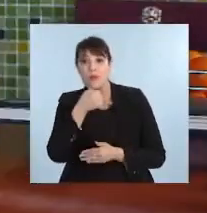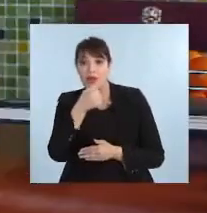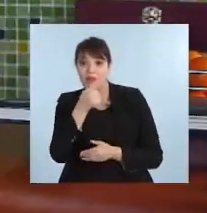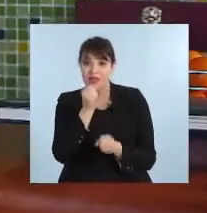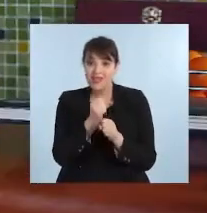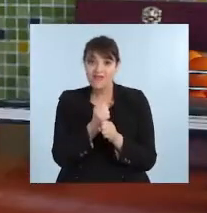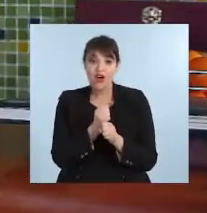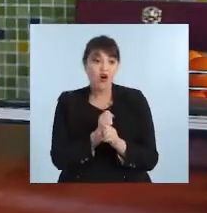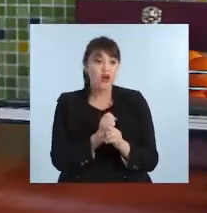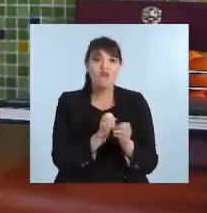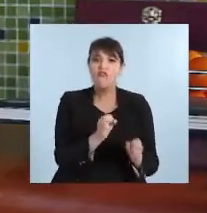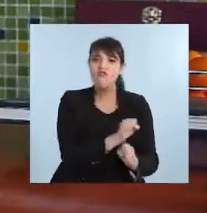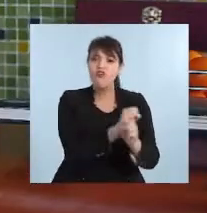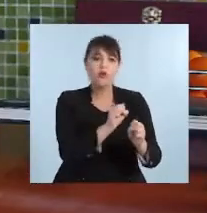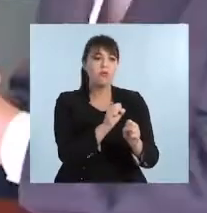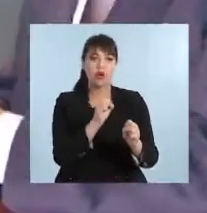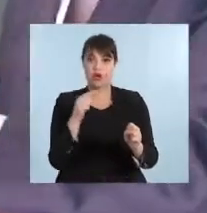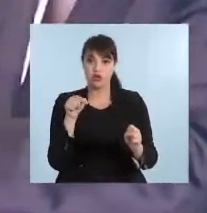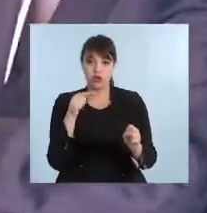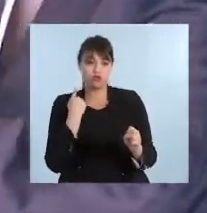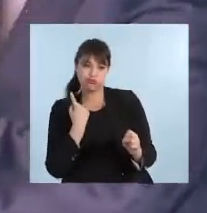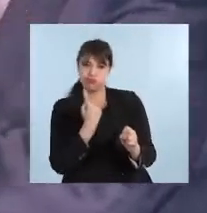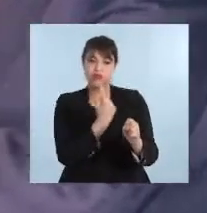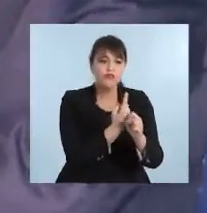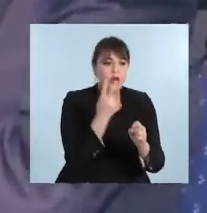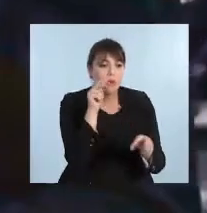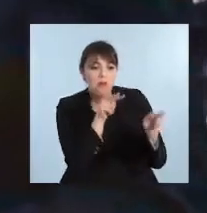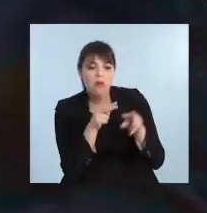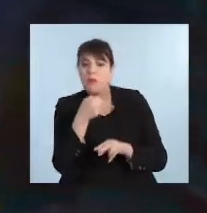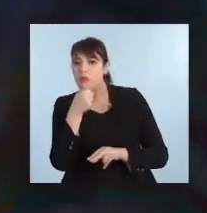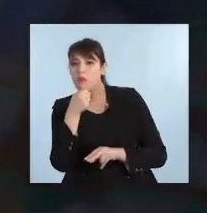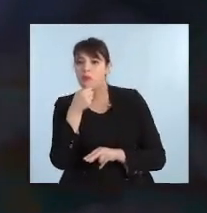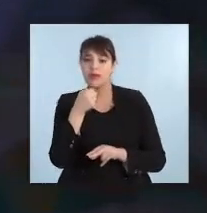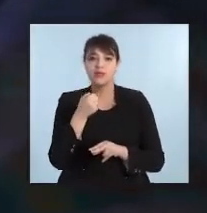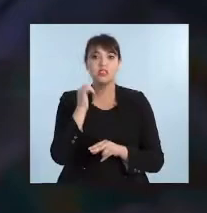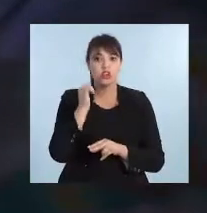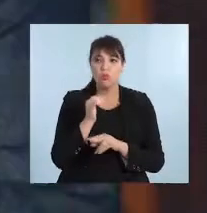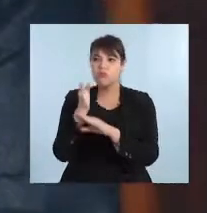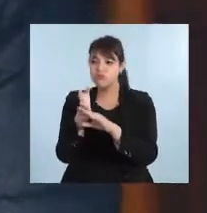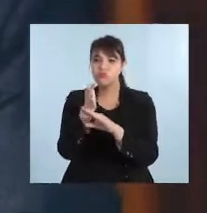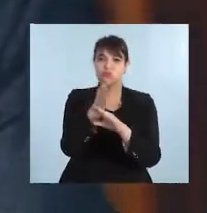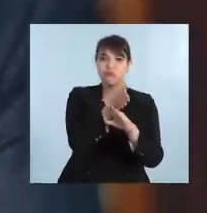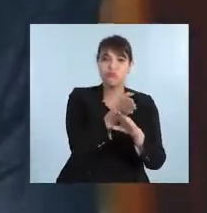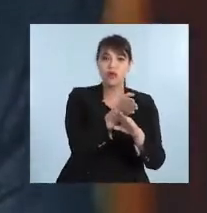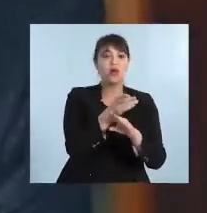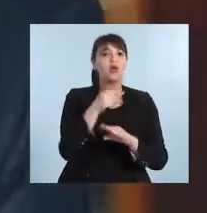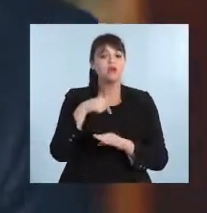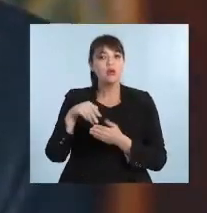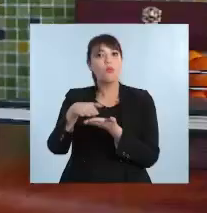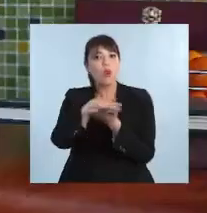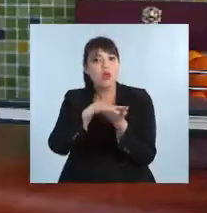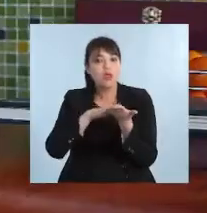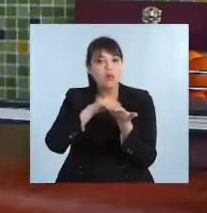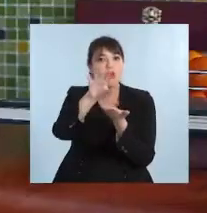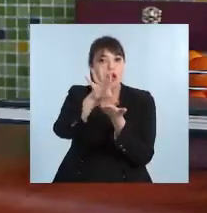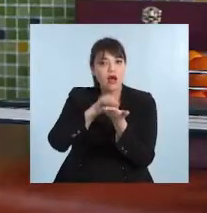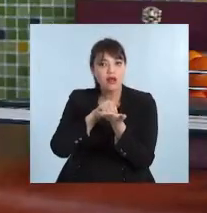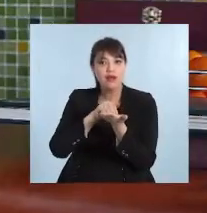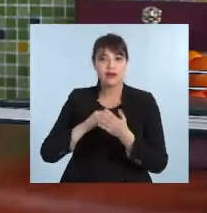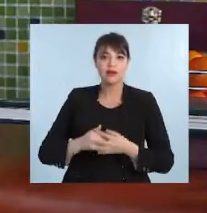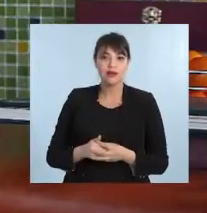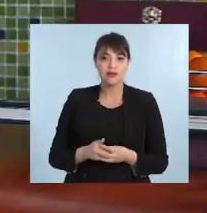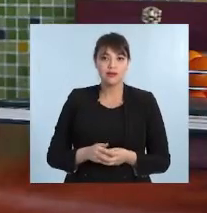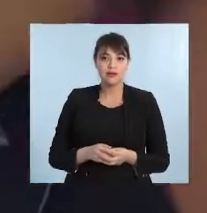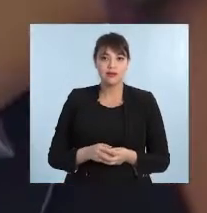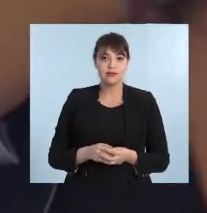extraordinaria. Habían puesto una bomba y él ahí a reportear. Y me recuerdo de alguien muy valiente. O sea, hacía periodismo en tiempos difíciles y nos quedó